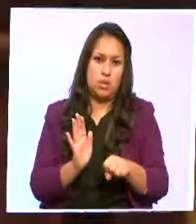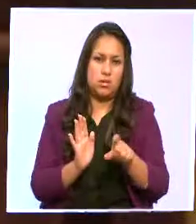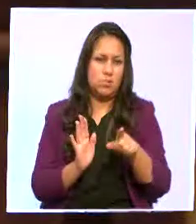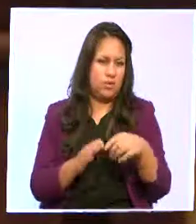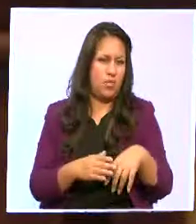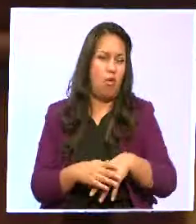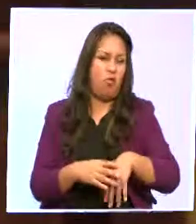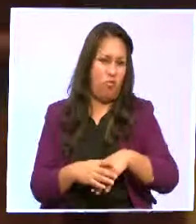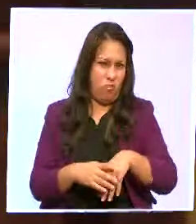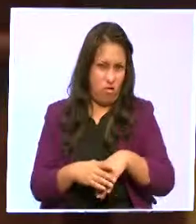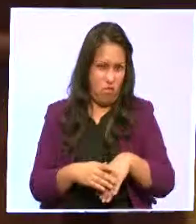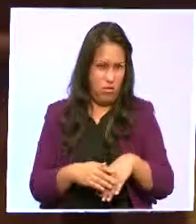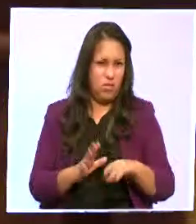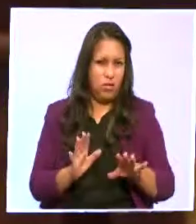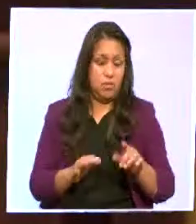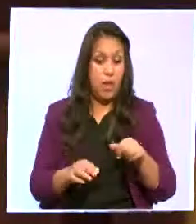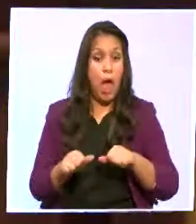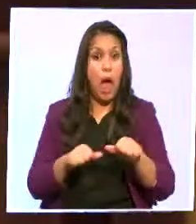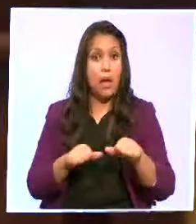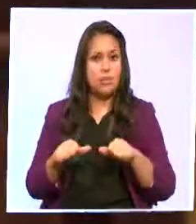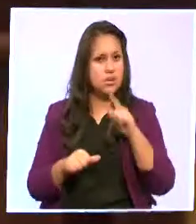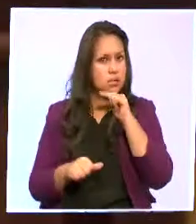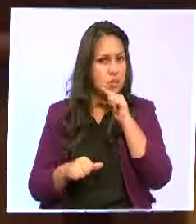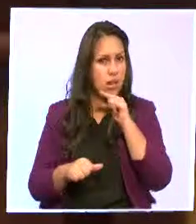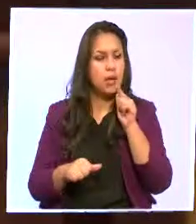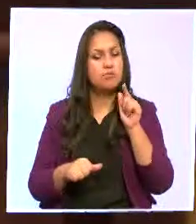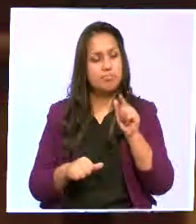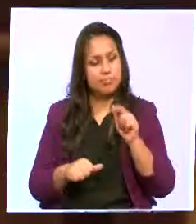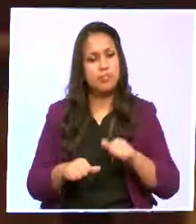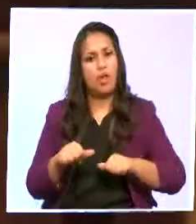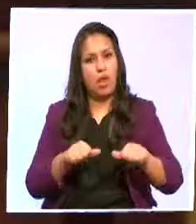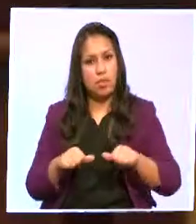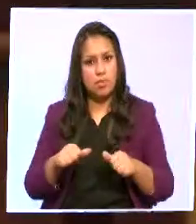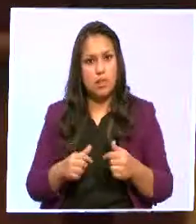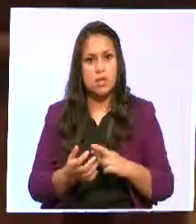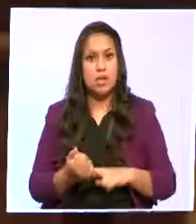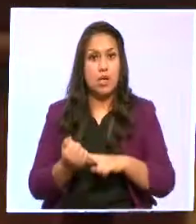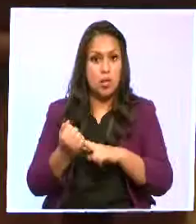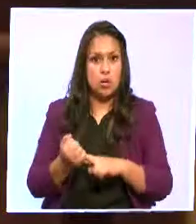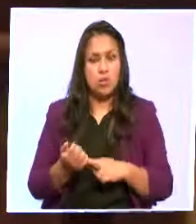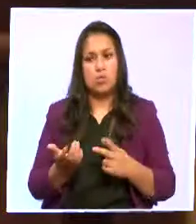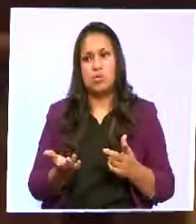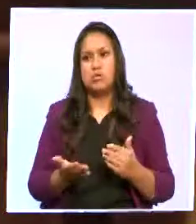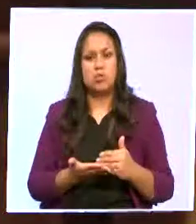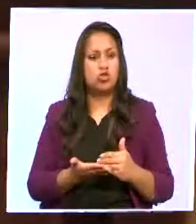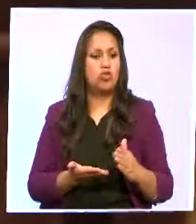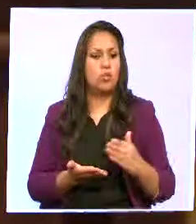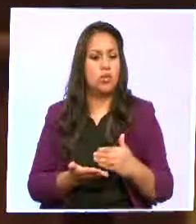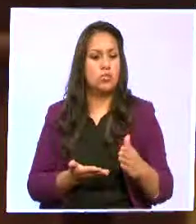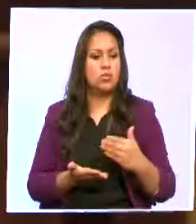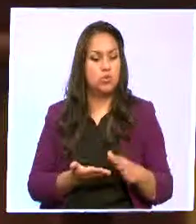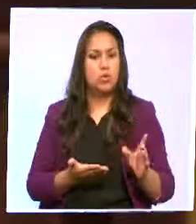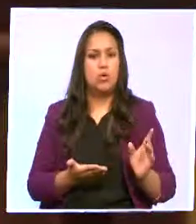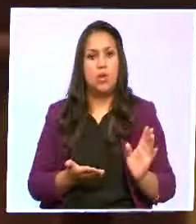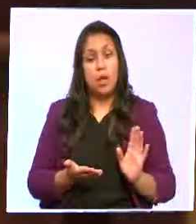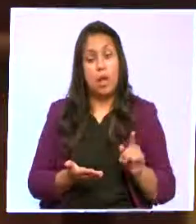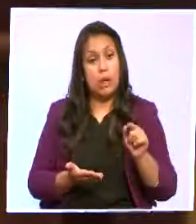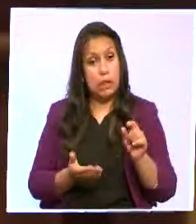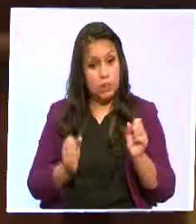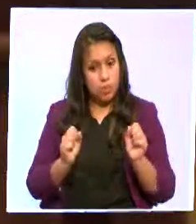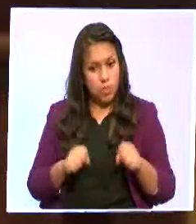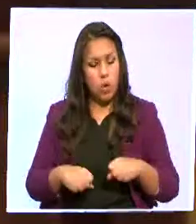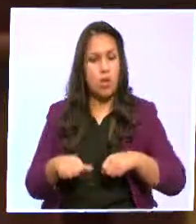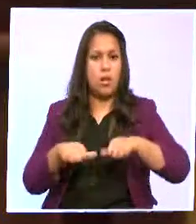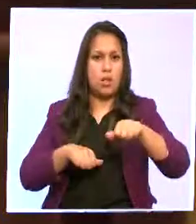llama un fideicomiso para que administra estos recursos que finalmente van quedando estos saldos digamos y puedan ser administrados con el único